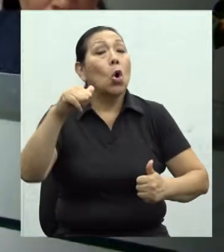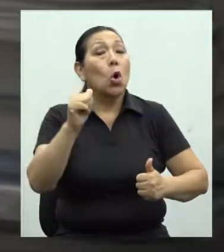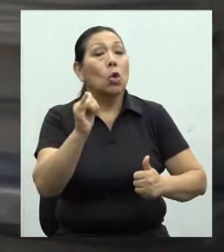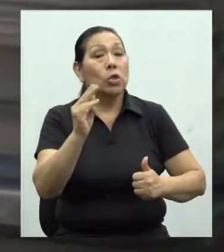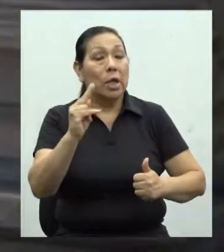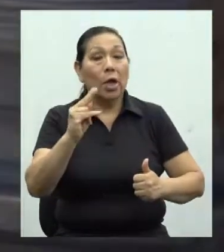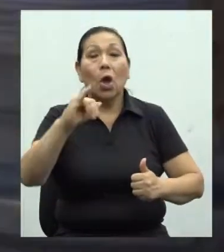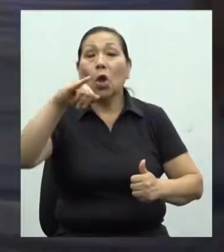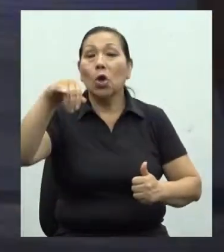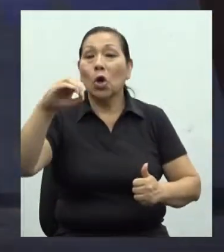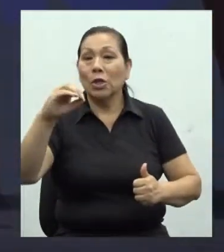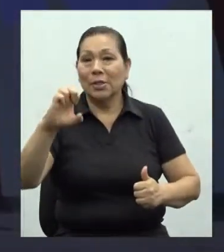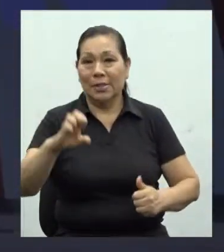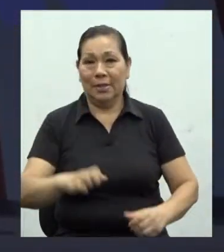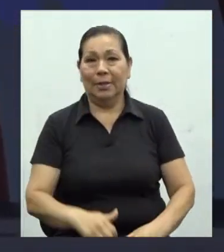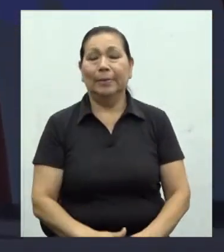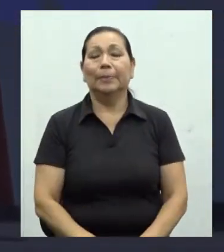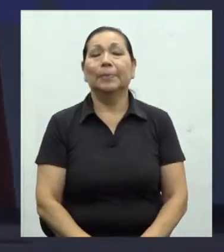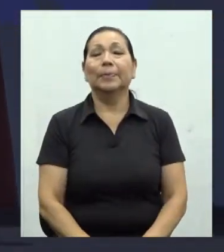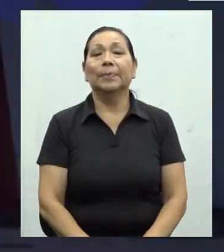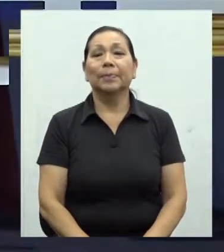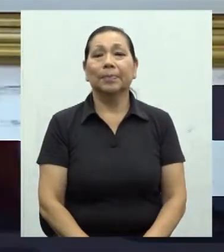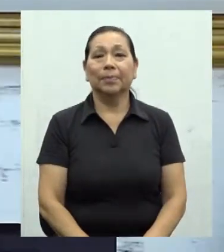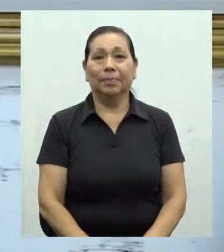Guillén Domínguez.